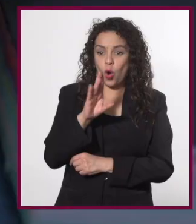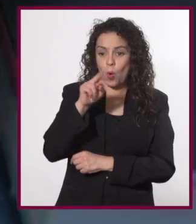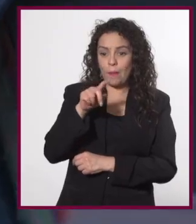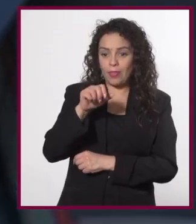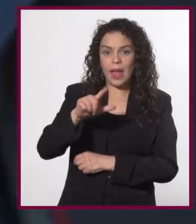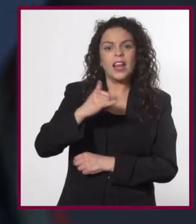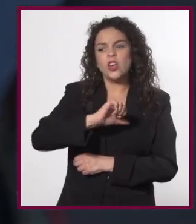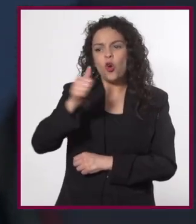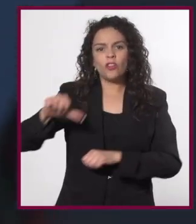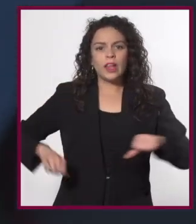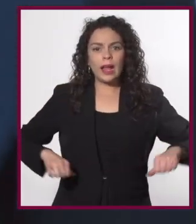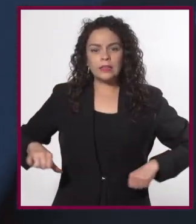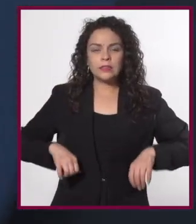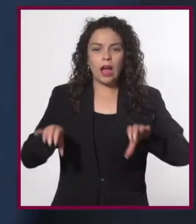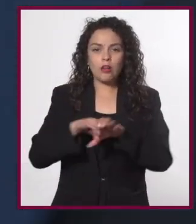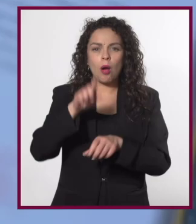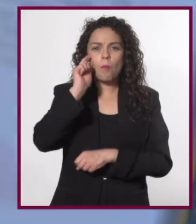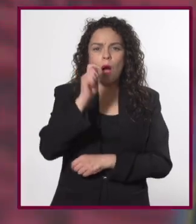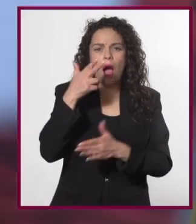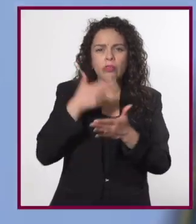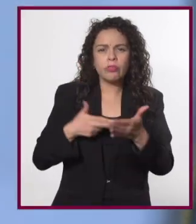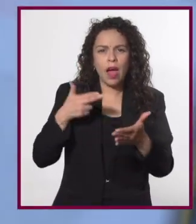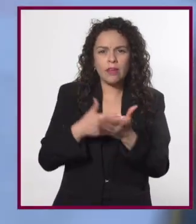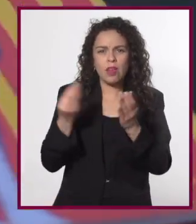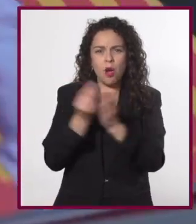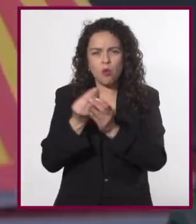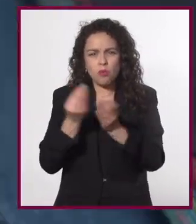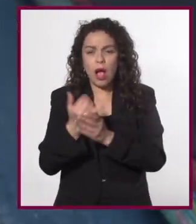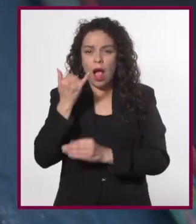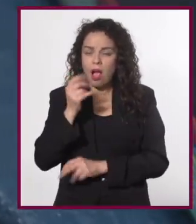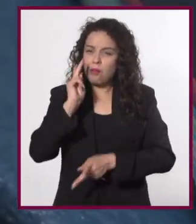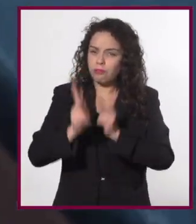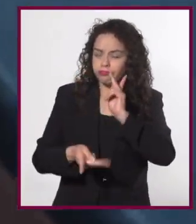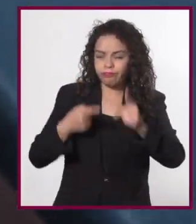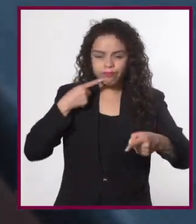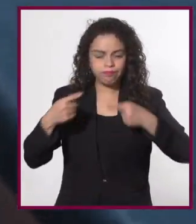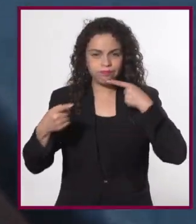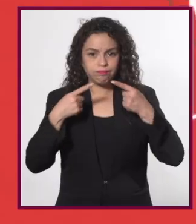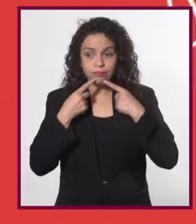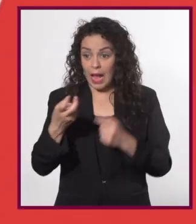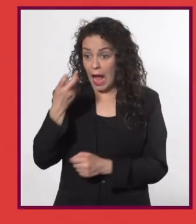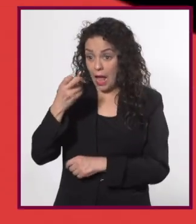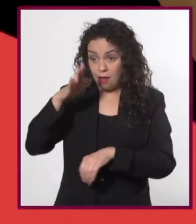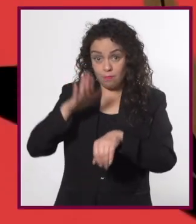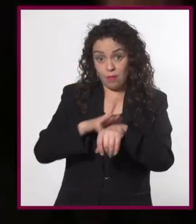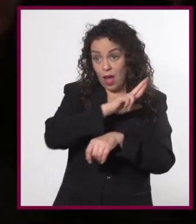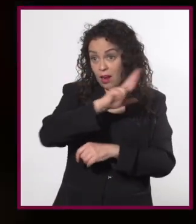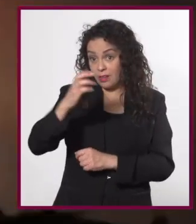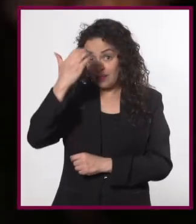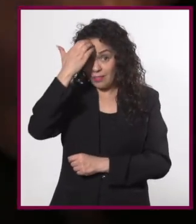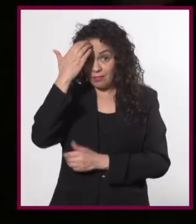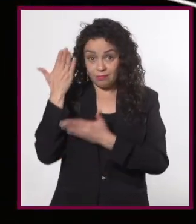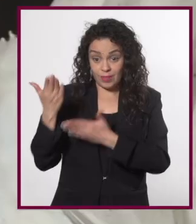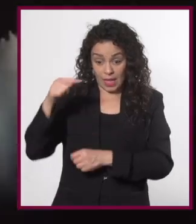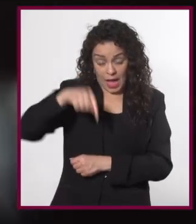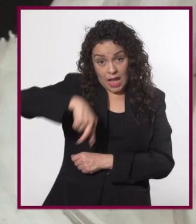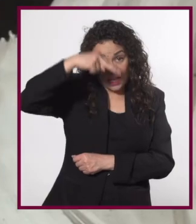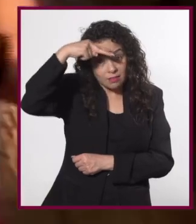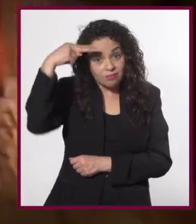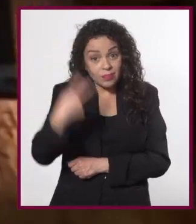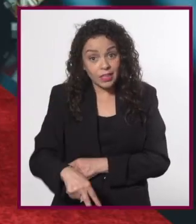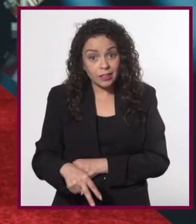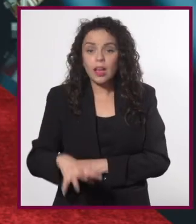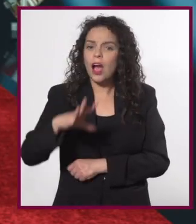actividades especiales como pláticas y talleres. Aunque se ha vuelto uno de los festivales más reconocidos de documental en nuestro